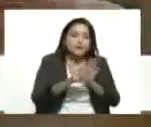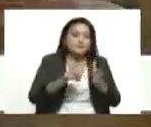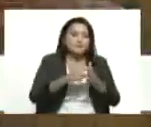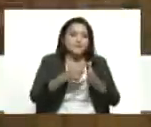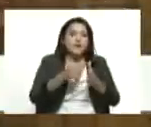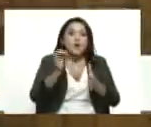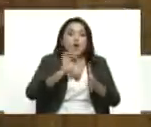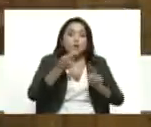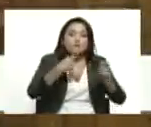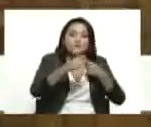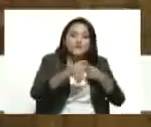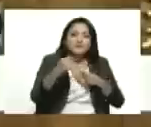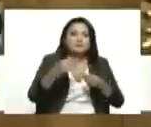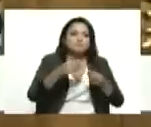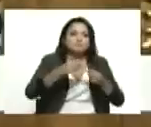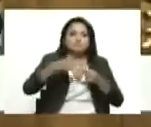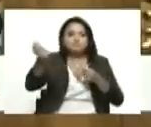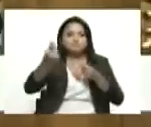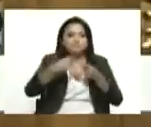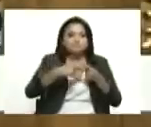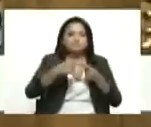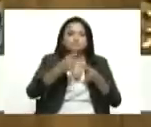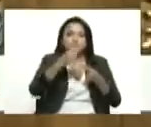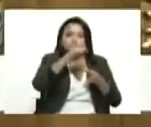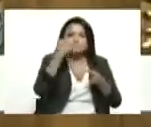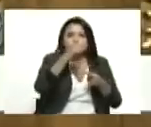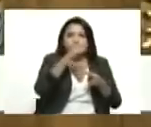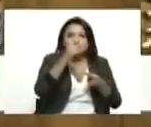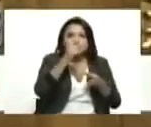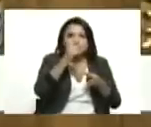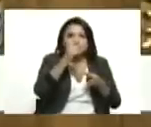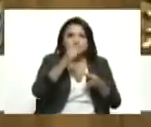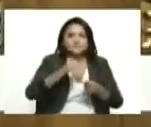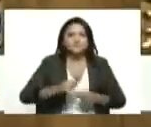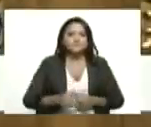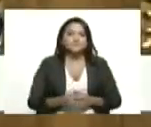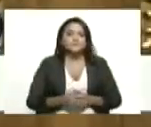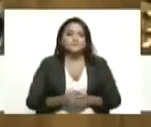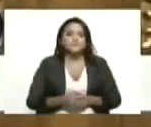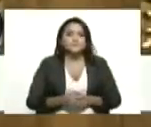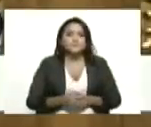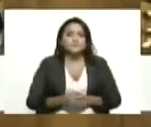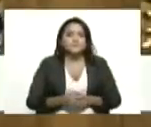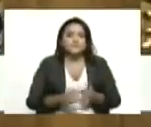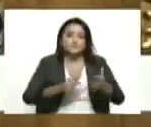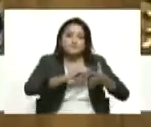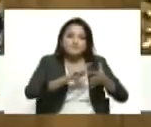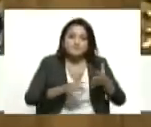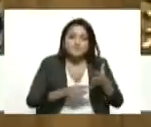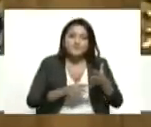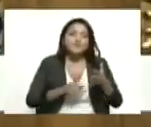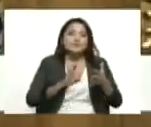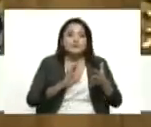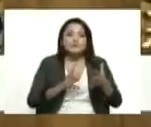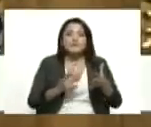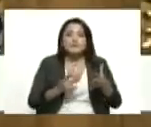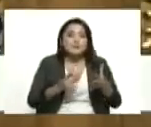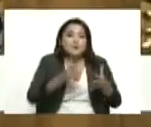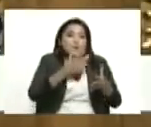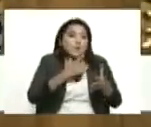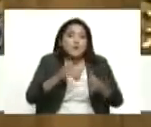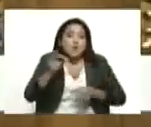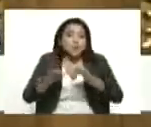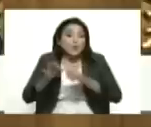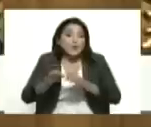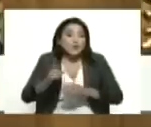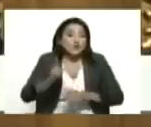ilícito de sustancias psicotrópicas y estupefacientes, aun cuando no se haya dictado